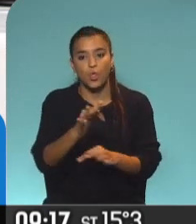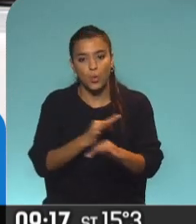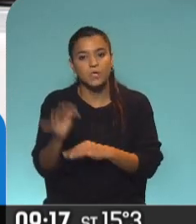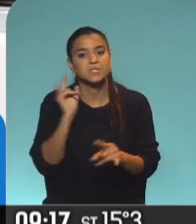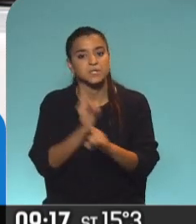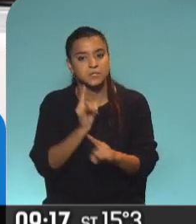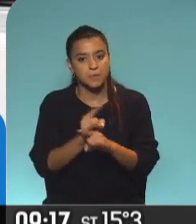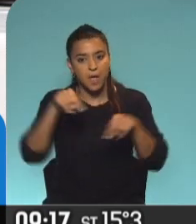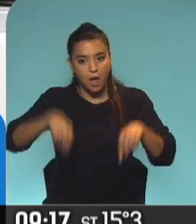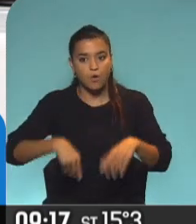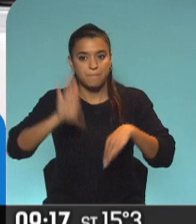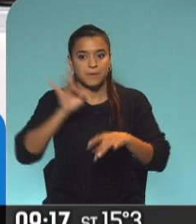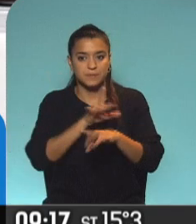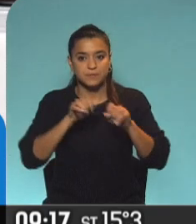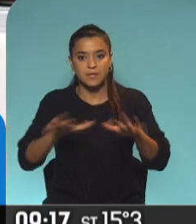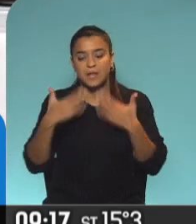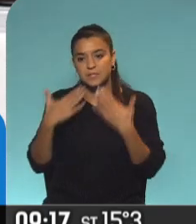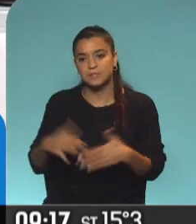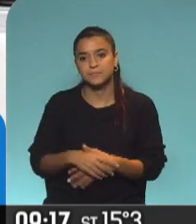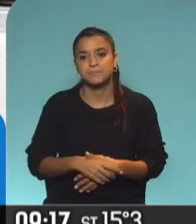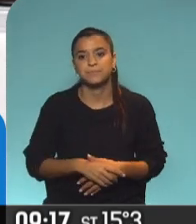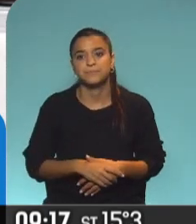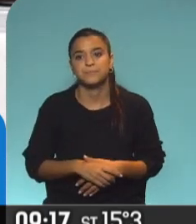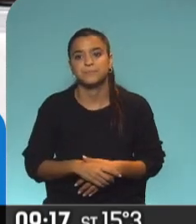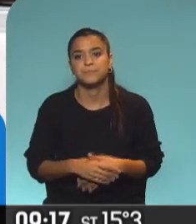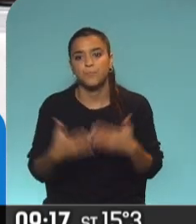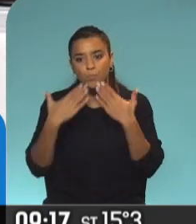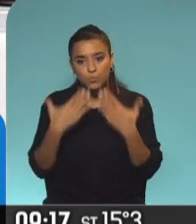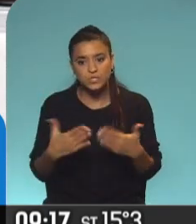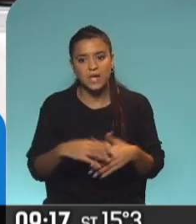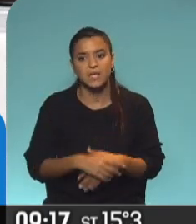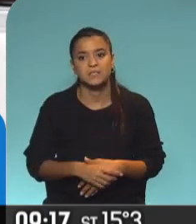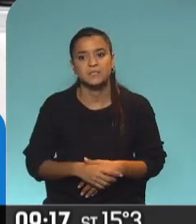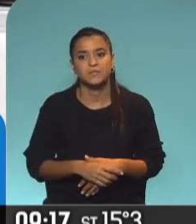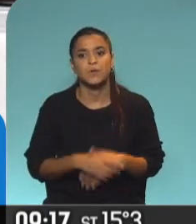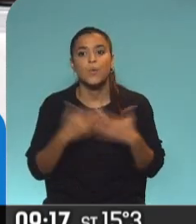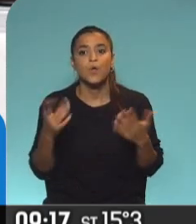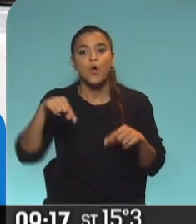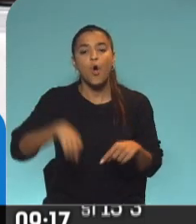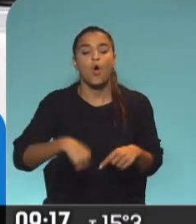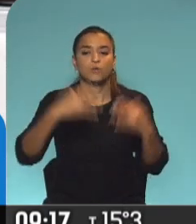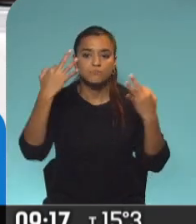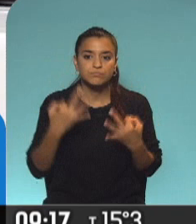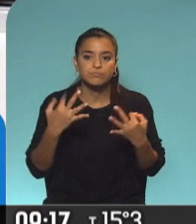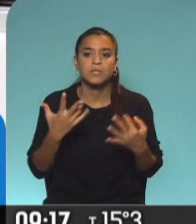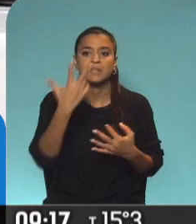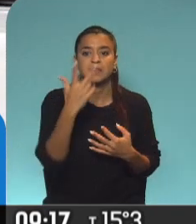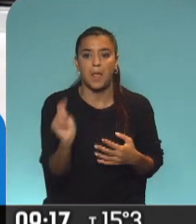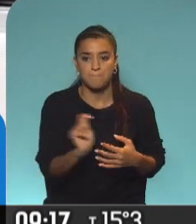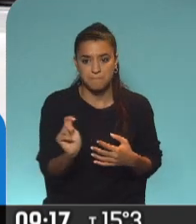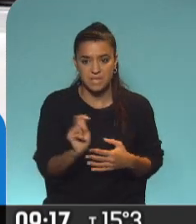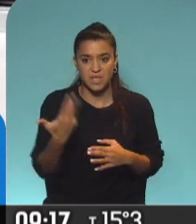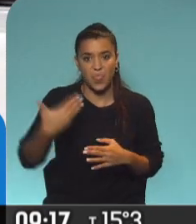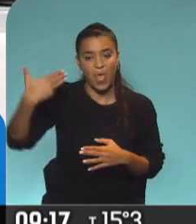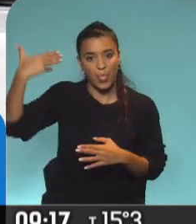siempre y ahora en la pandemia. Muchas gracias. Gracias. Bueno, muchas gracias. Bueno, hoy se cumplen precisamente 3 meses desde